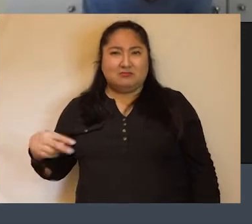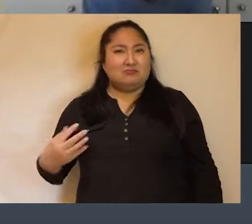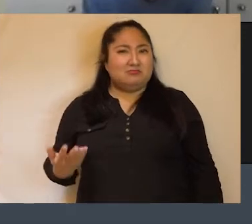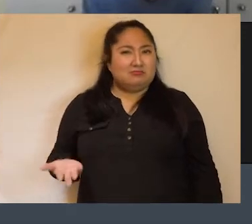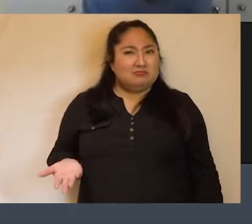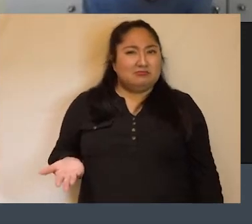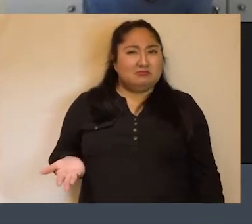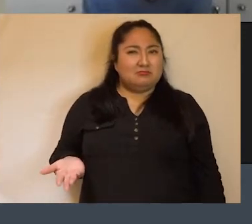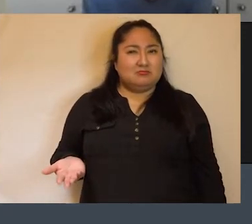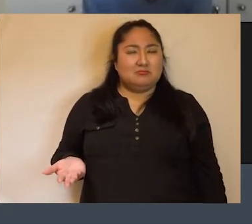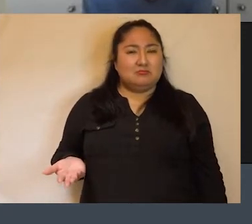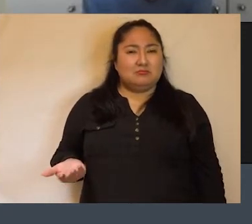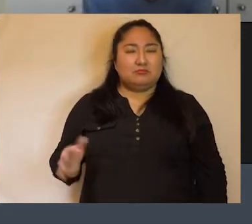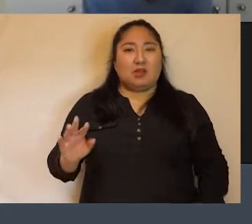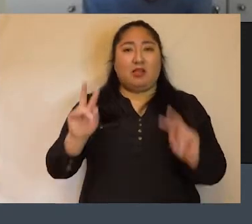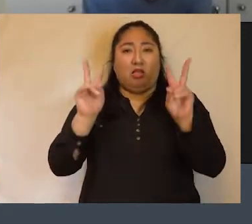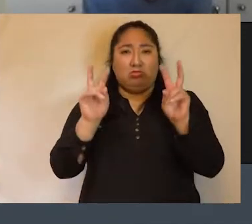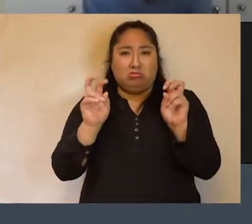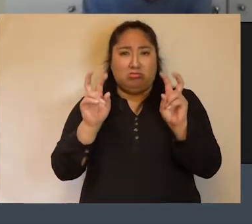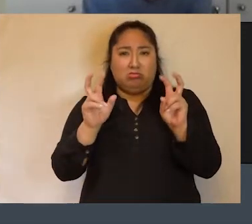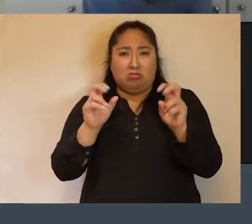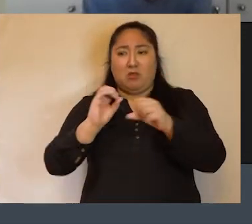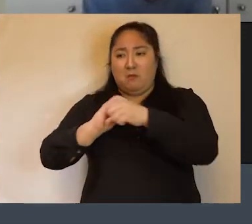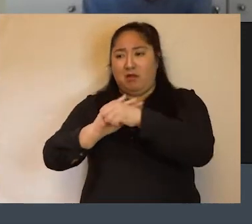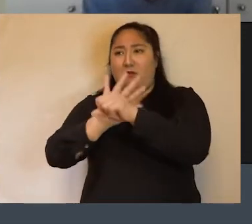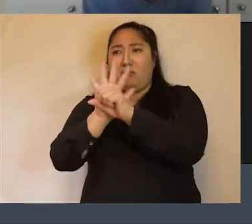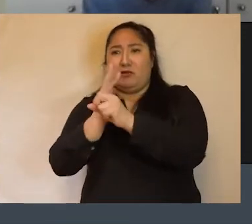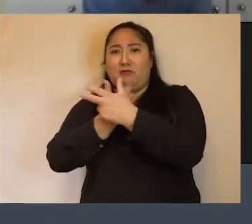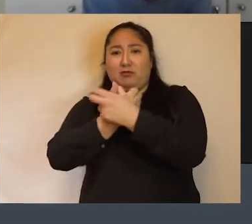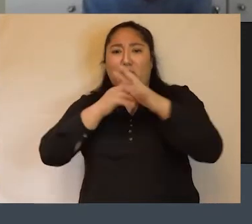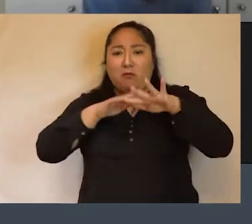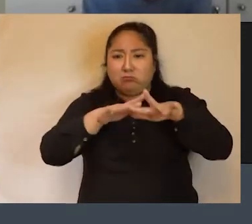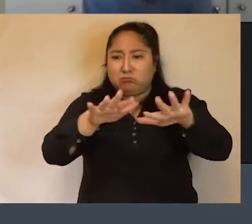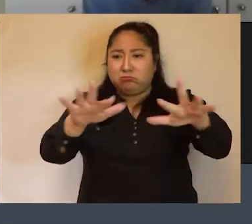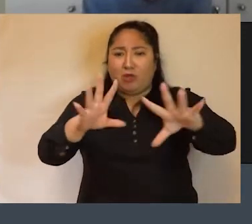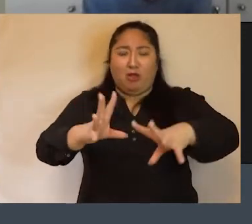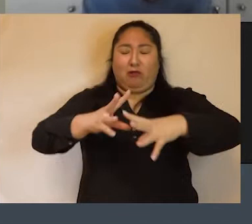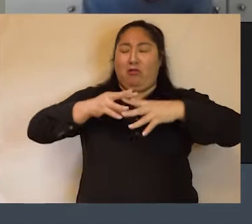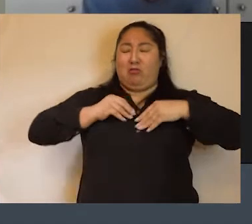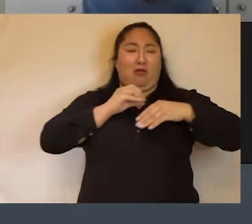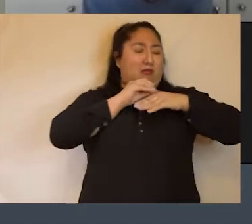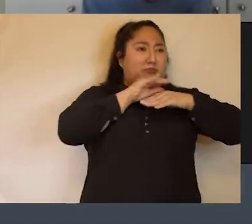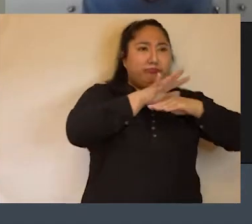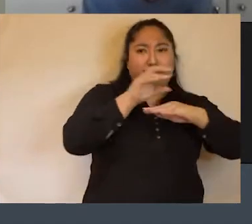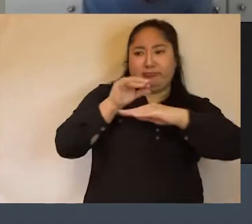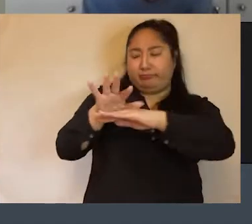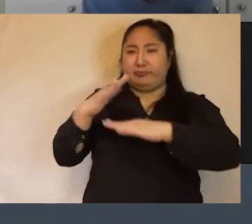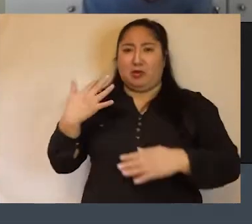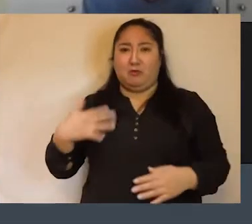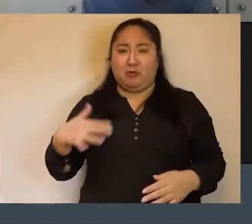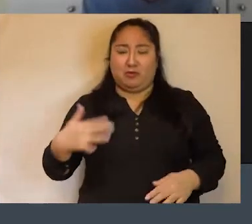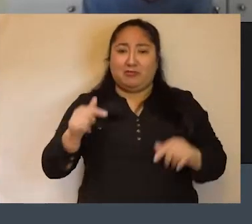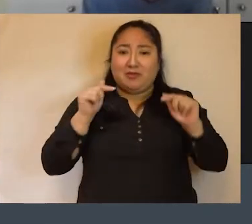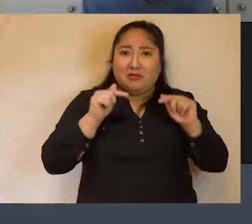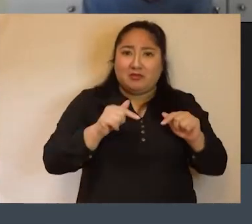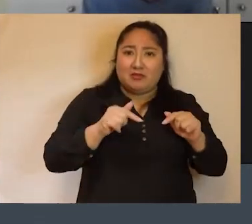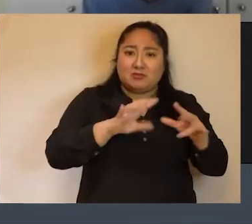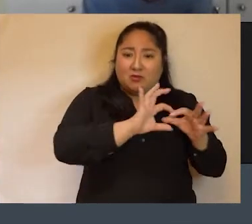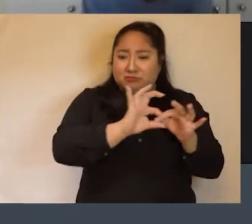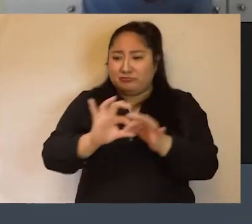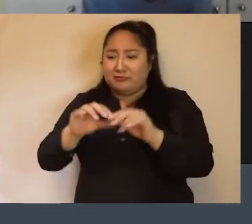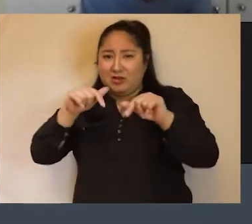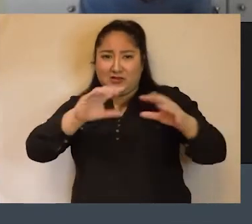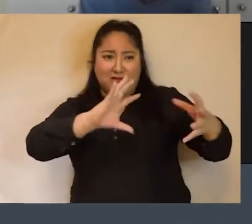noticia de un virus que es altamente contagioso y letal y que ciertamente